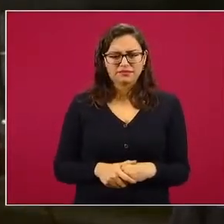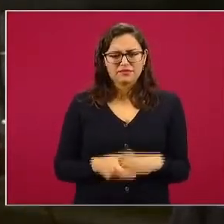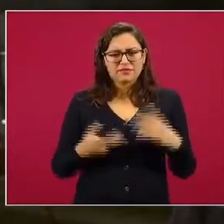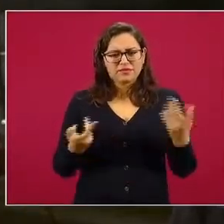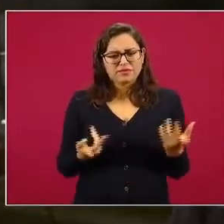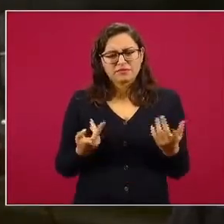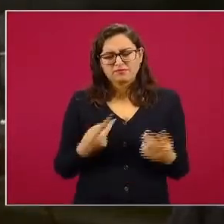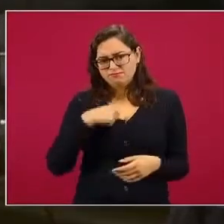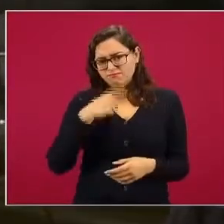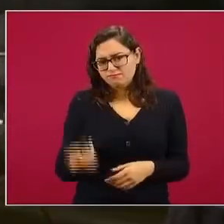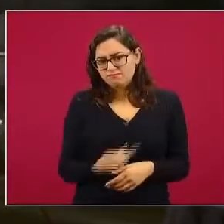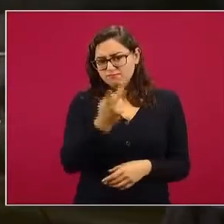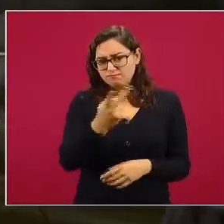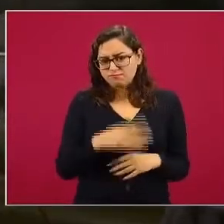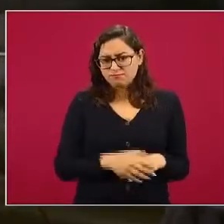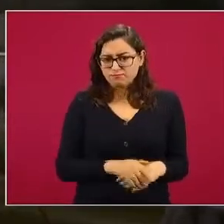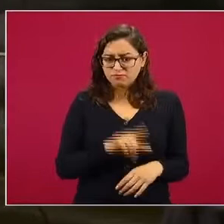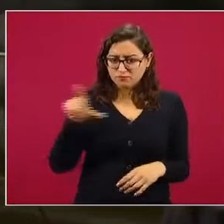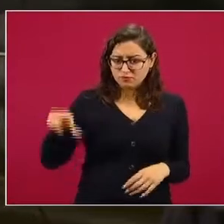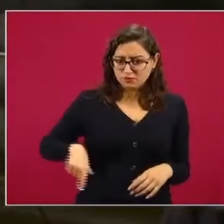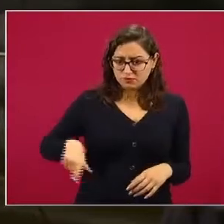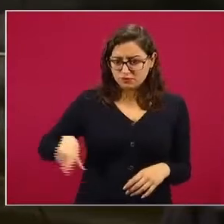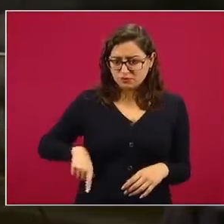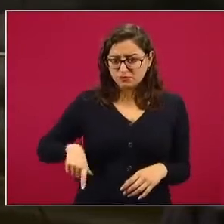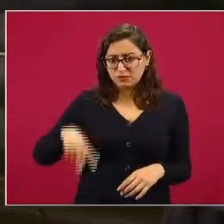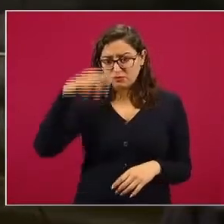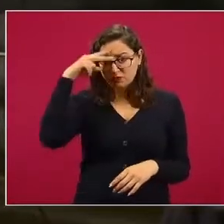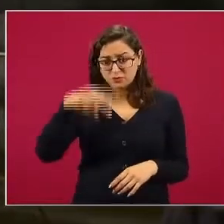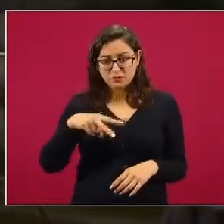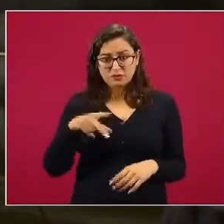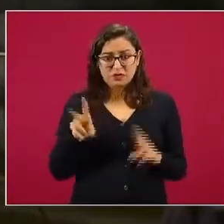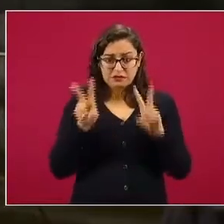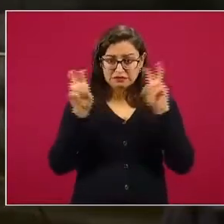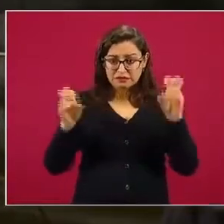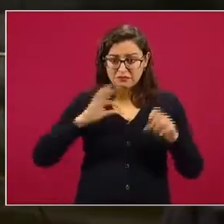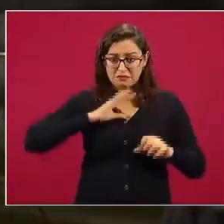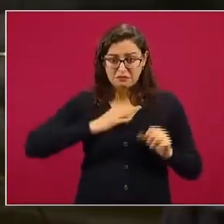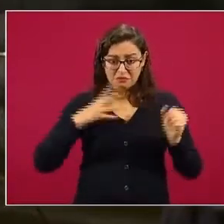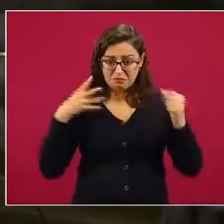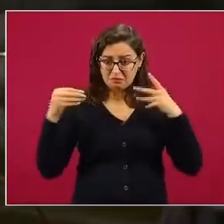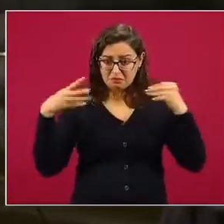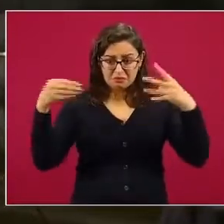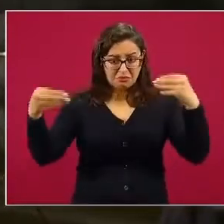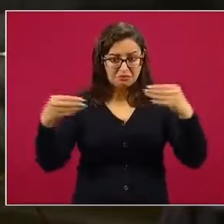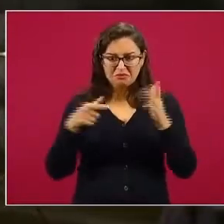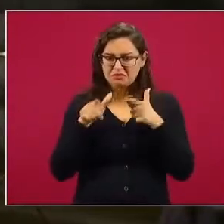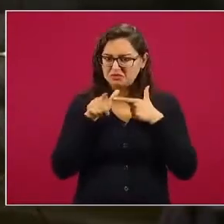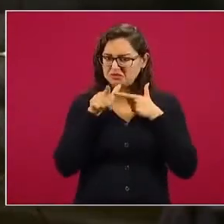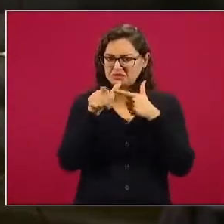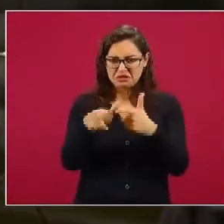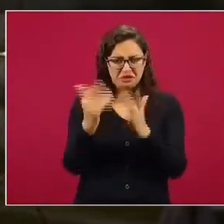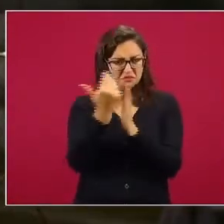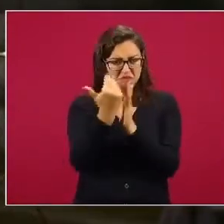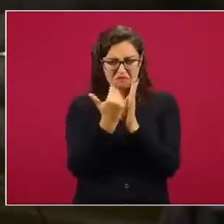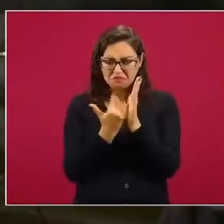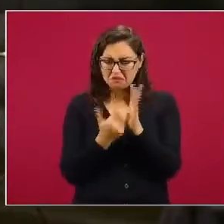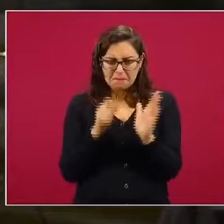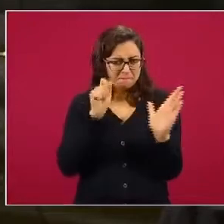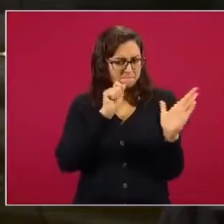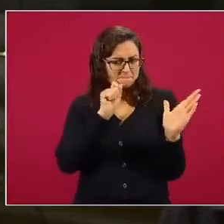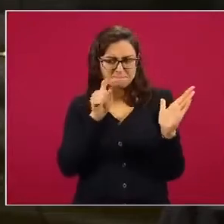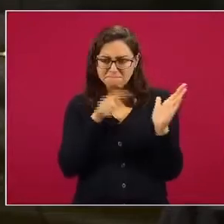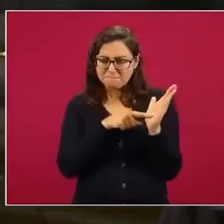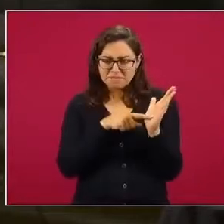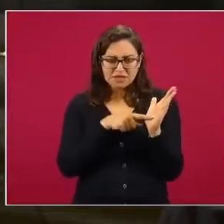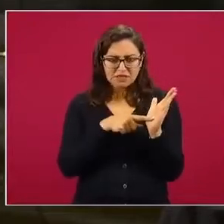gobierno mexicano va a mantener su política hacia la pandemia? Es decir, todas las medidas de salud que se han establecido